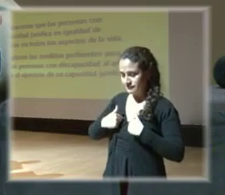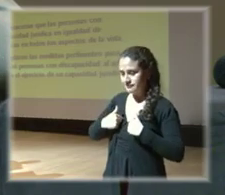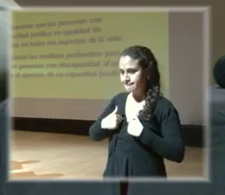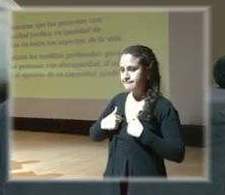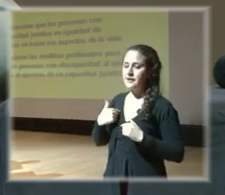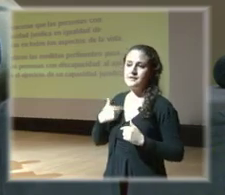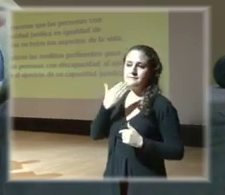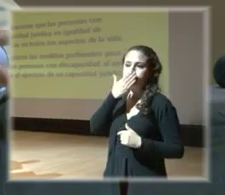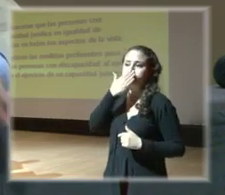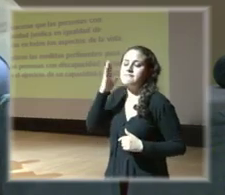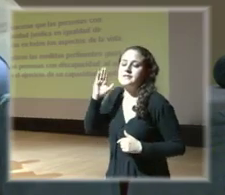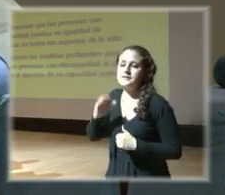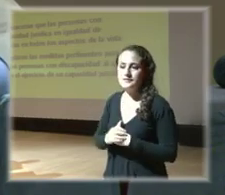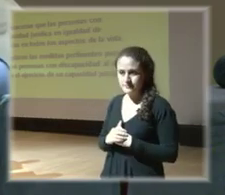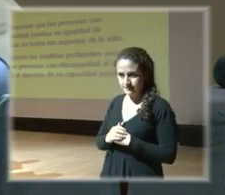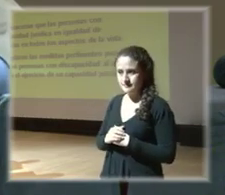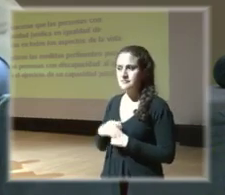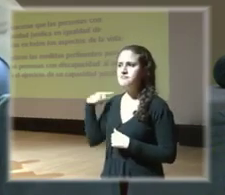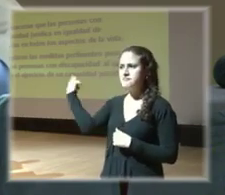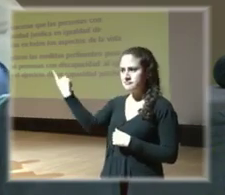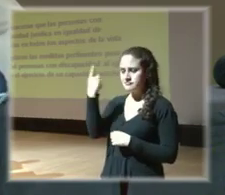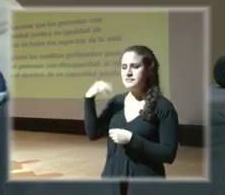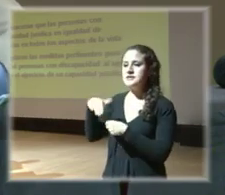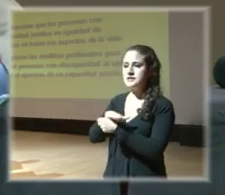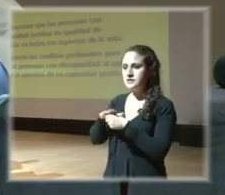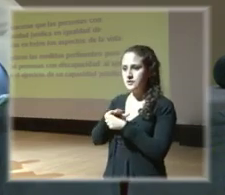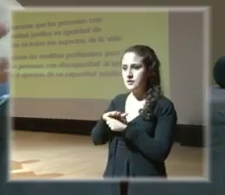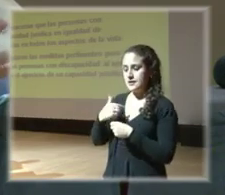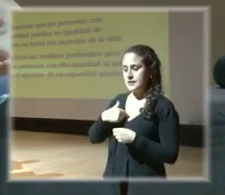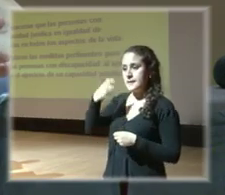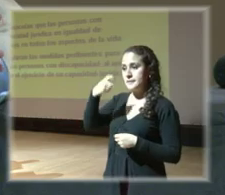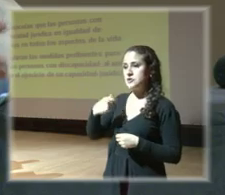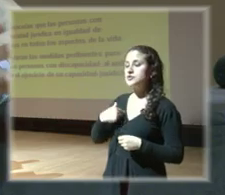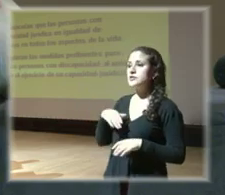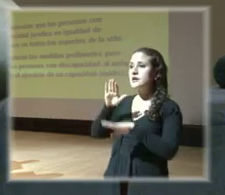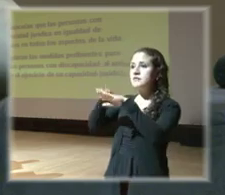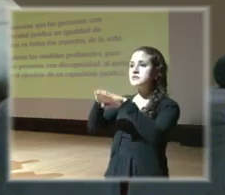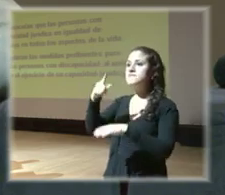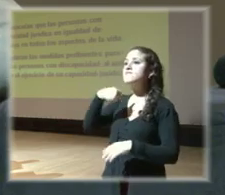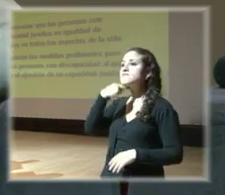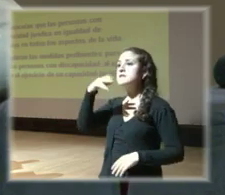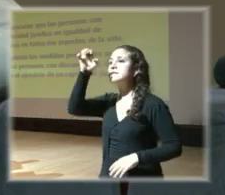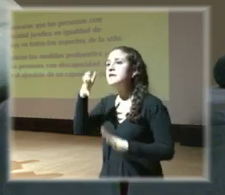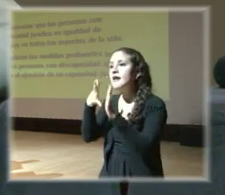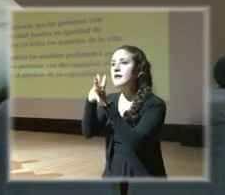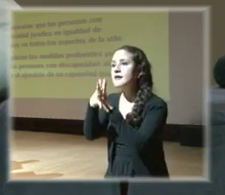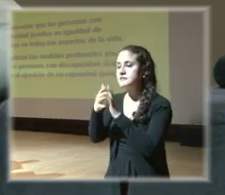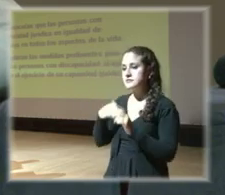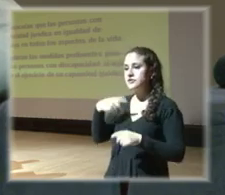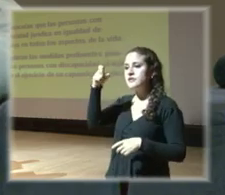menos en la mayoría de las legislaciones, la persona no tiene voz, simplemente se le manda un perito,